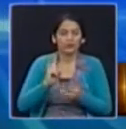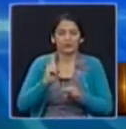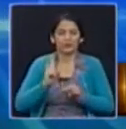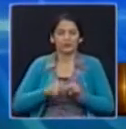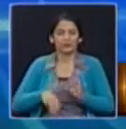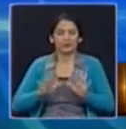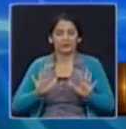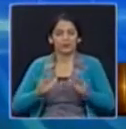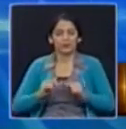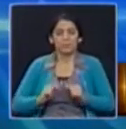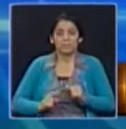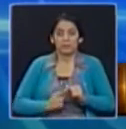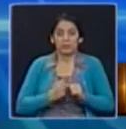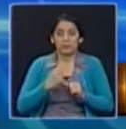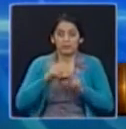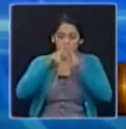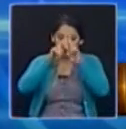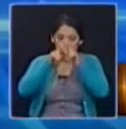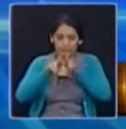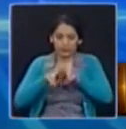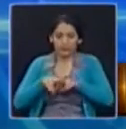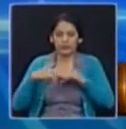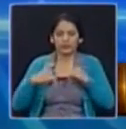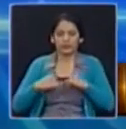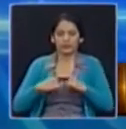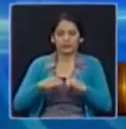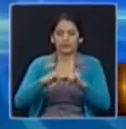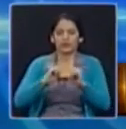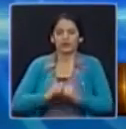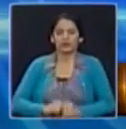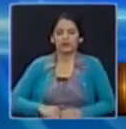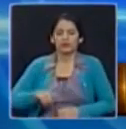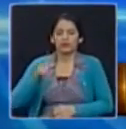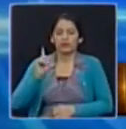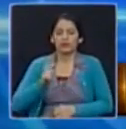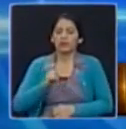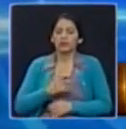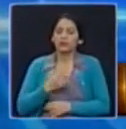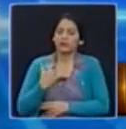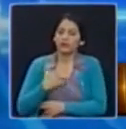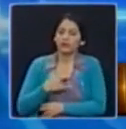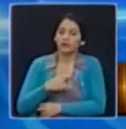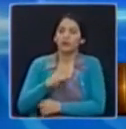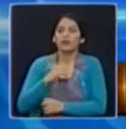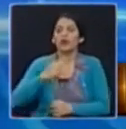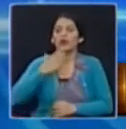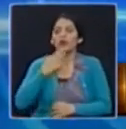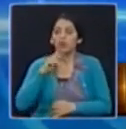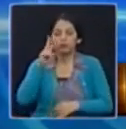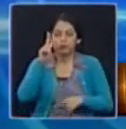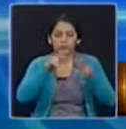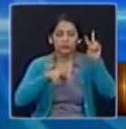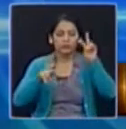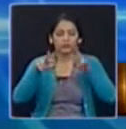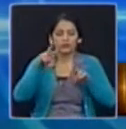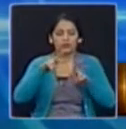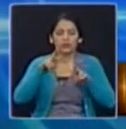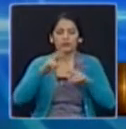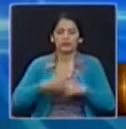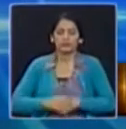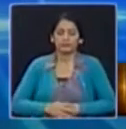firmes y con la convicción de que hay que sentar precedentes, especialmente